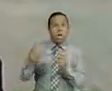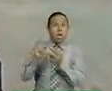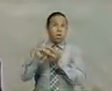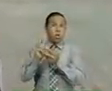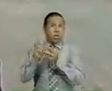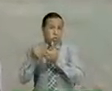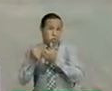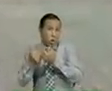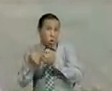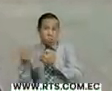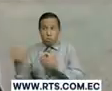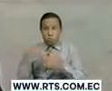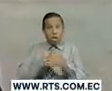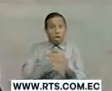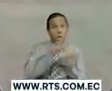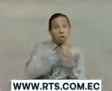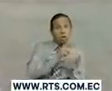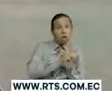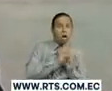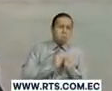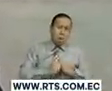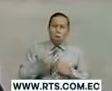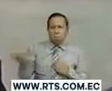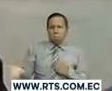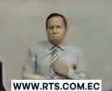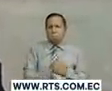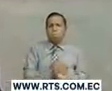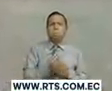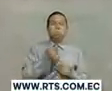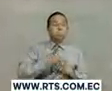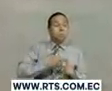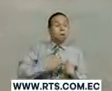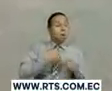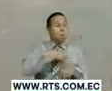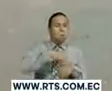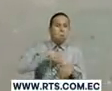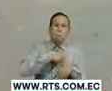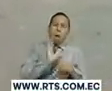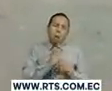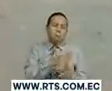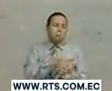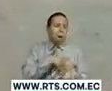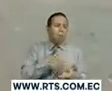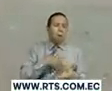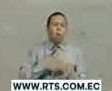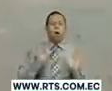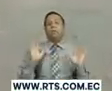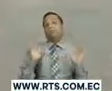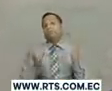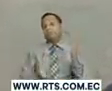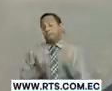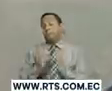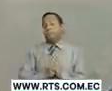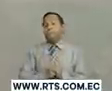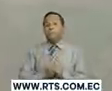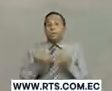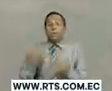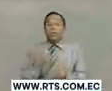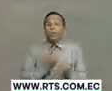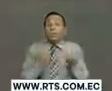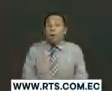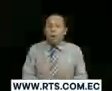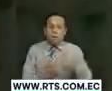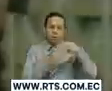y posteriormente pues él cobraba por el alquiler de aquello. ¿Podría venir por ahí de pronto? Eso estamos